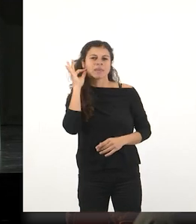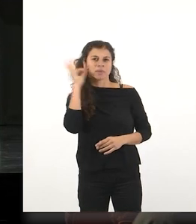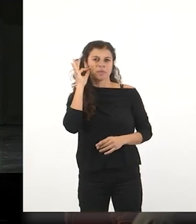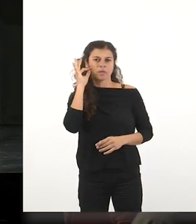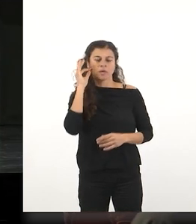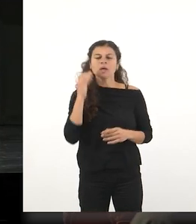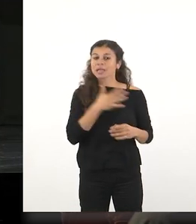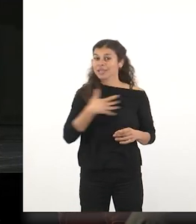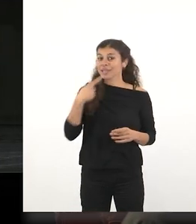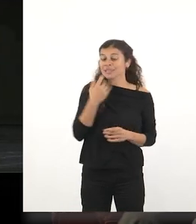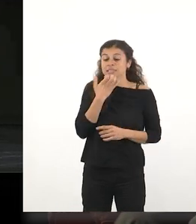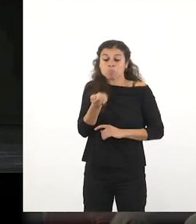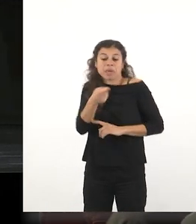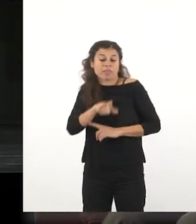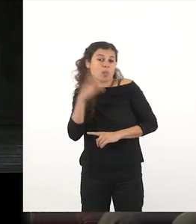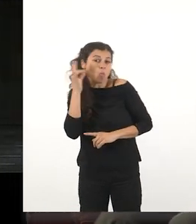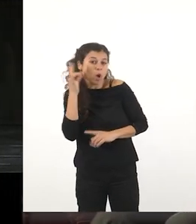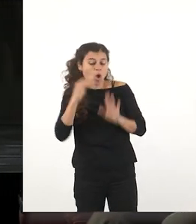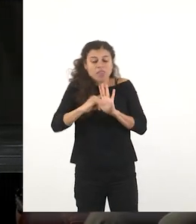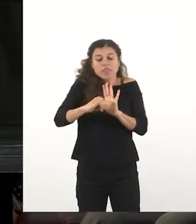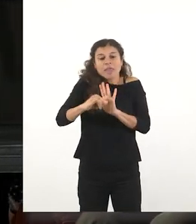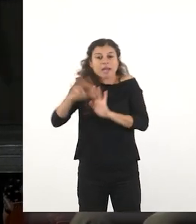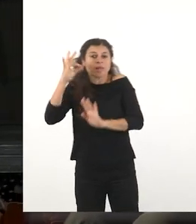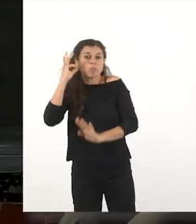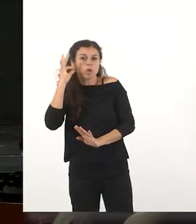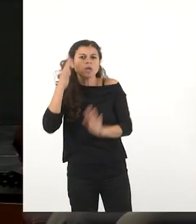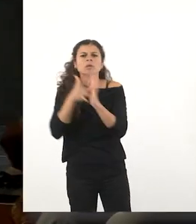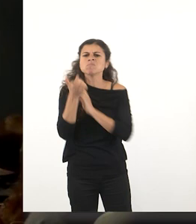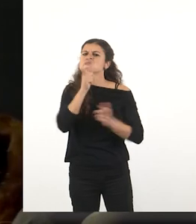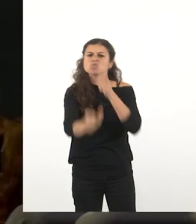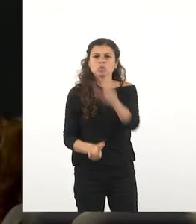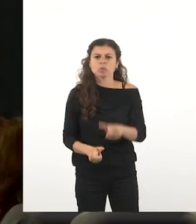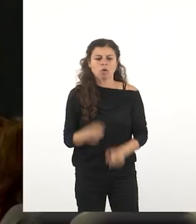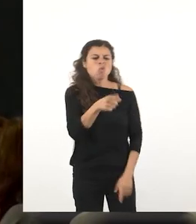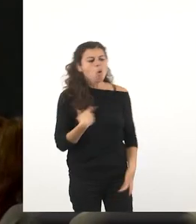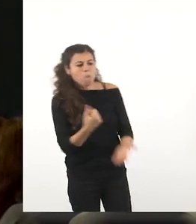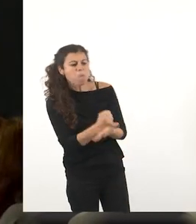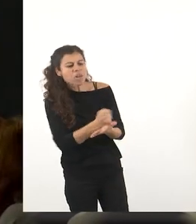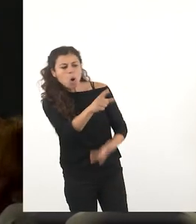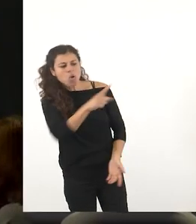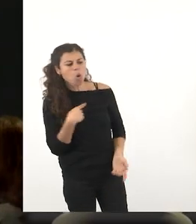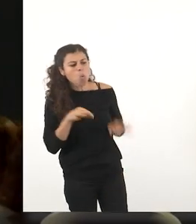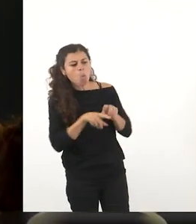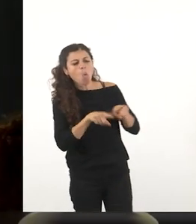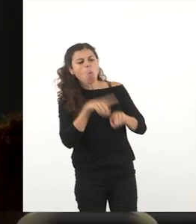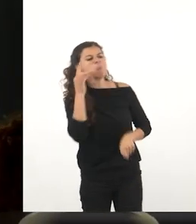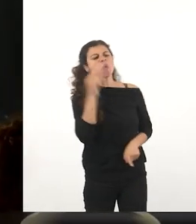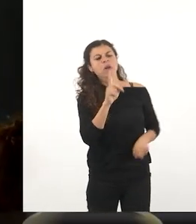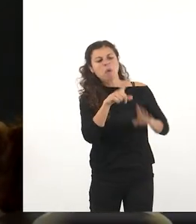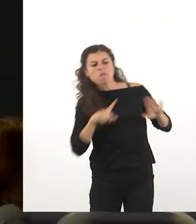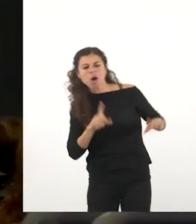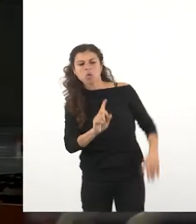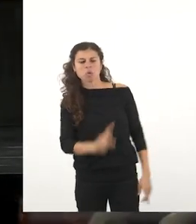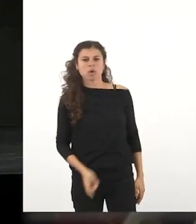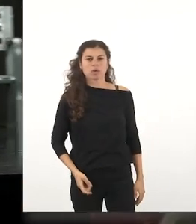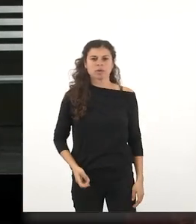ser mujer o acercarte a la feminidad es un insulto. Tío, no seas maricón, no seas como las tías, no te rebajes. En el mundo azul, en el